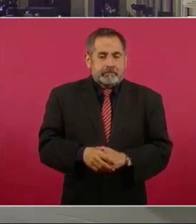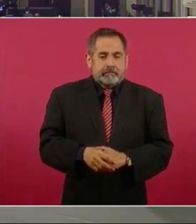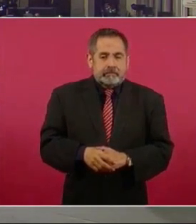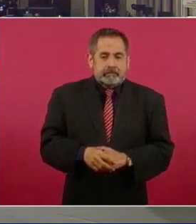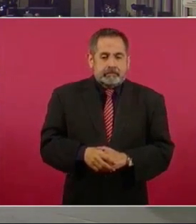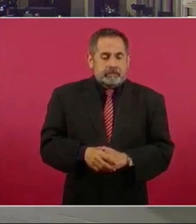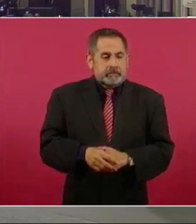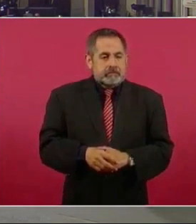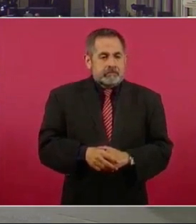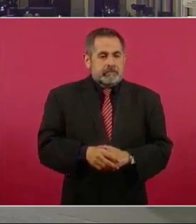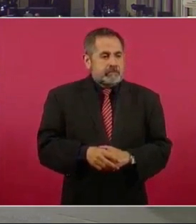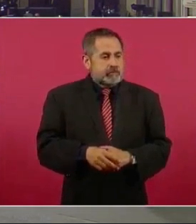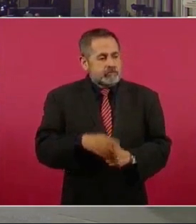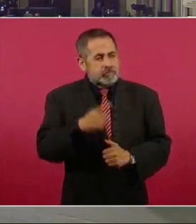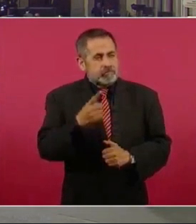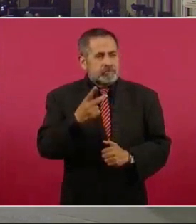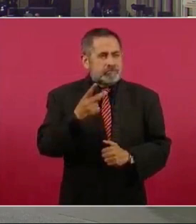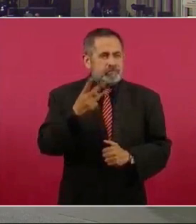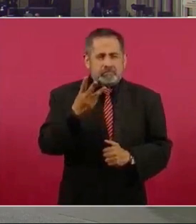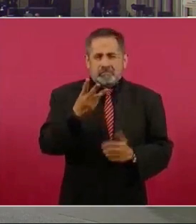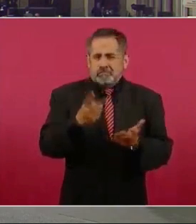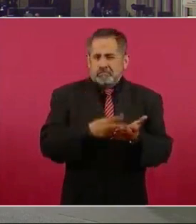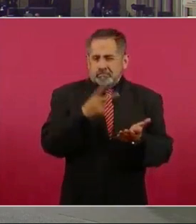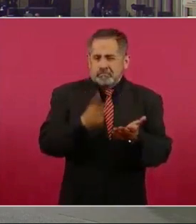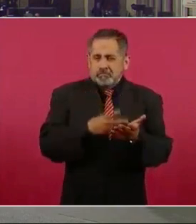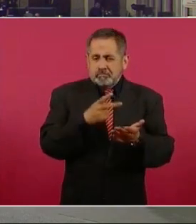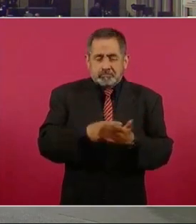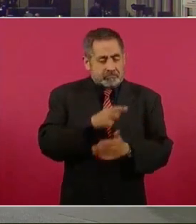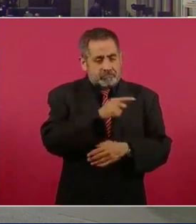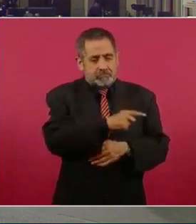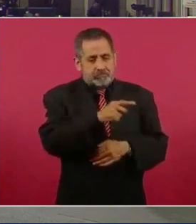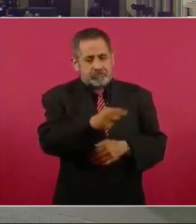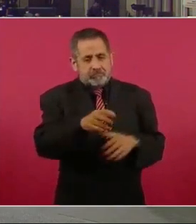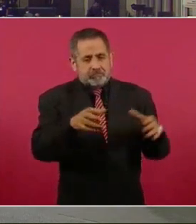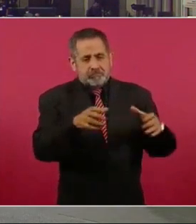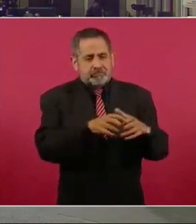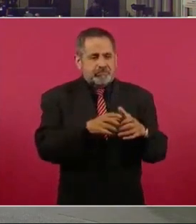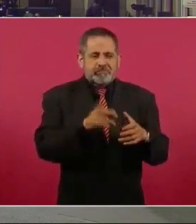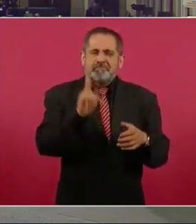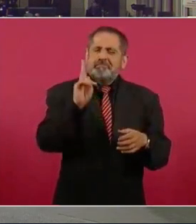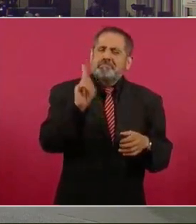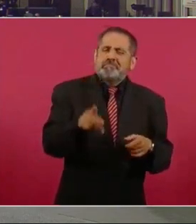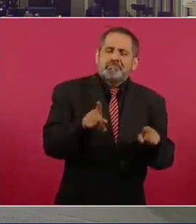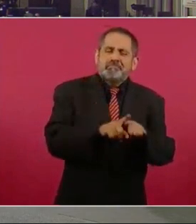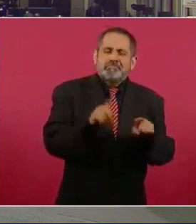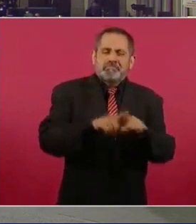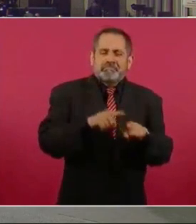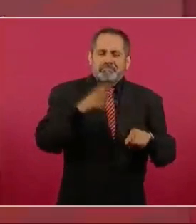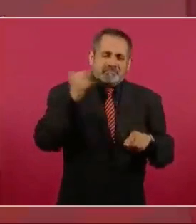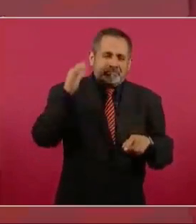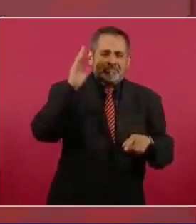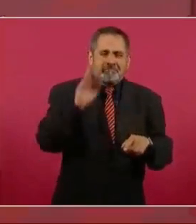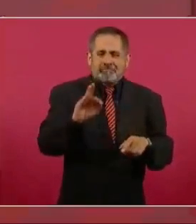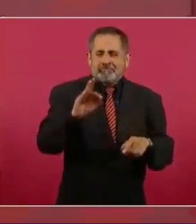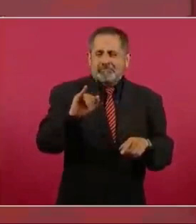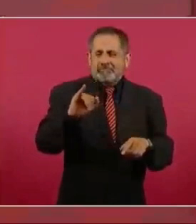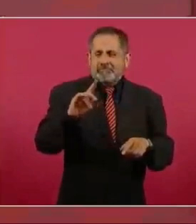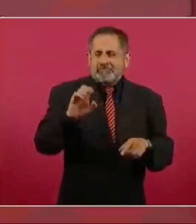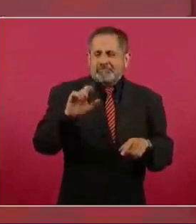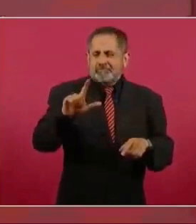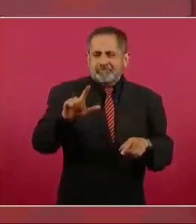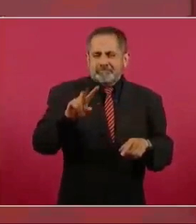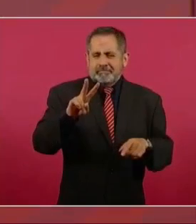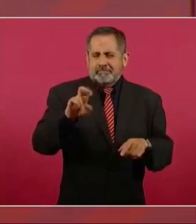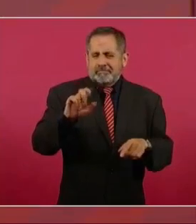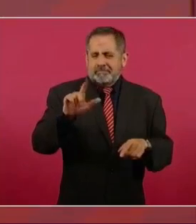Una, dos, tres veces, una especie de Fidel Velázquez, del